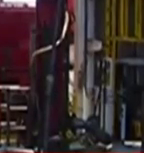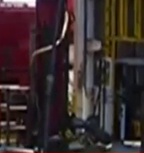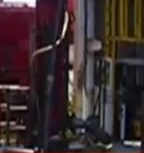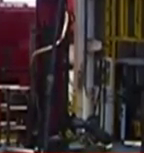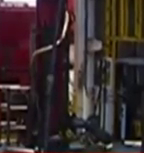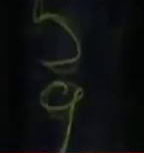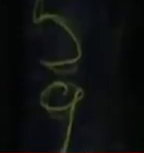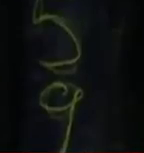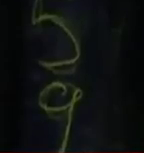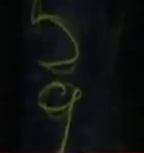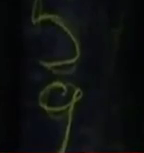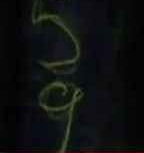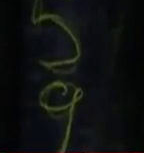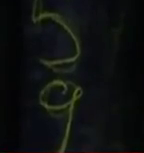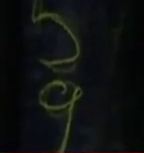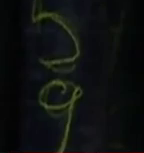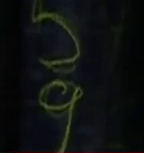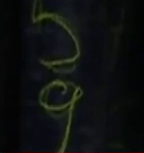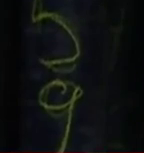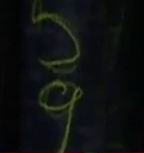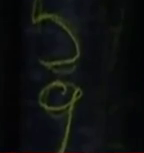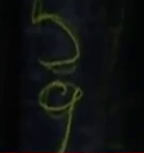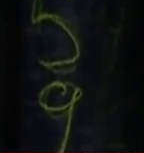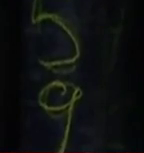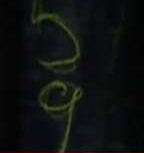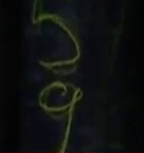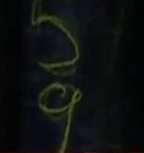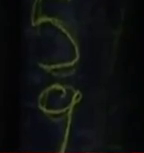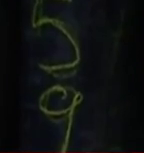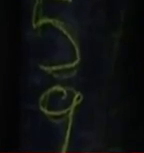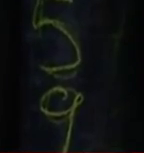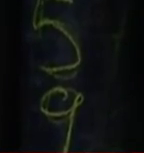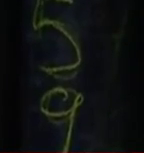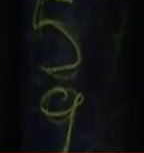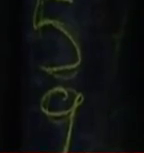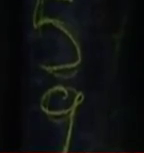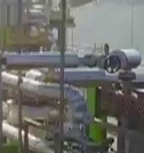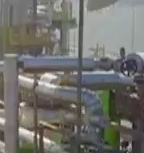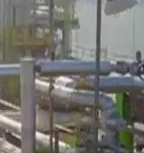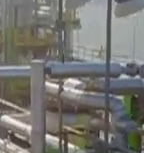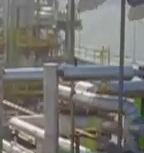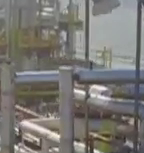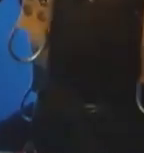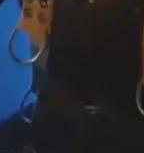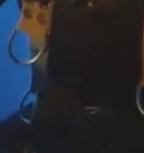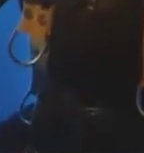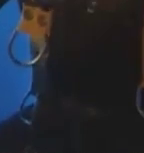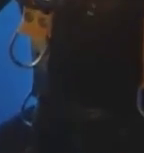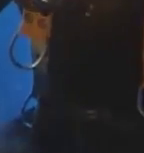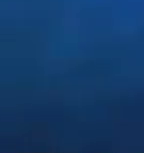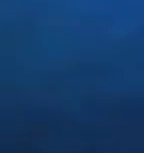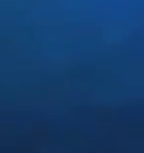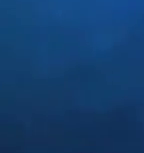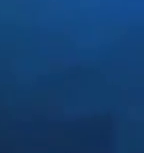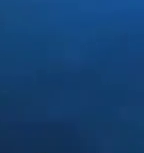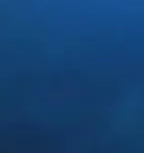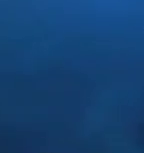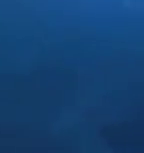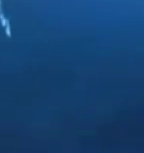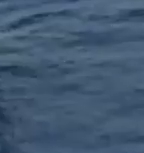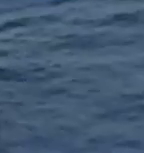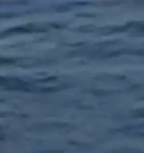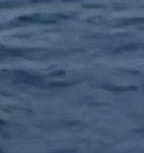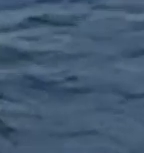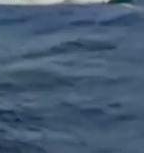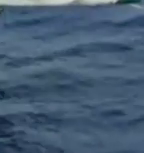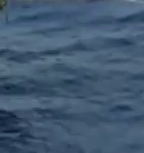perforando pozos que requieren pues grandes inversiones, y que el compartir estas inversiones pues permite acceder a un mayor número de